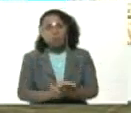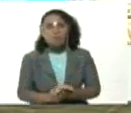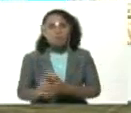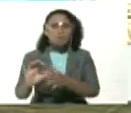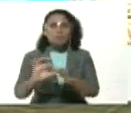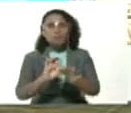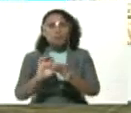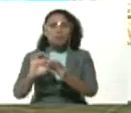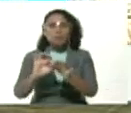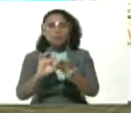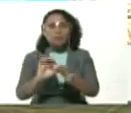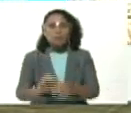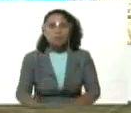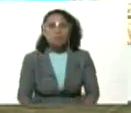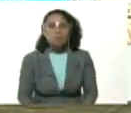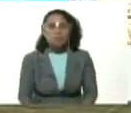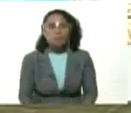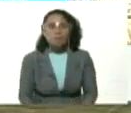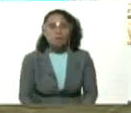unión.